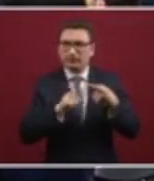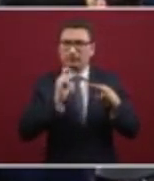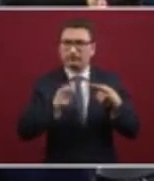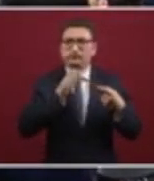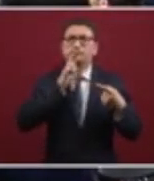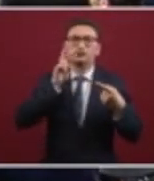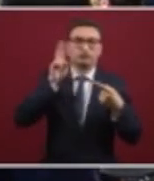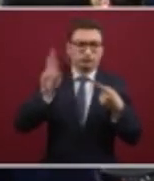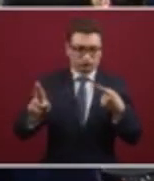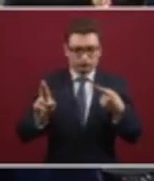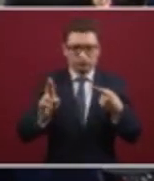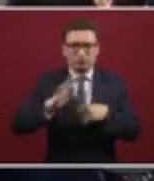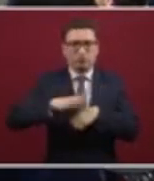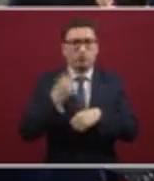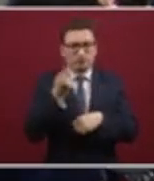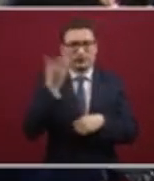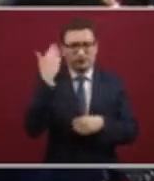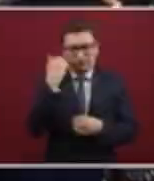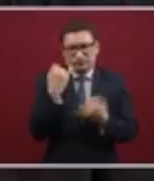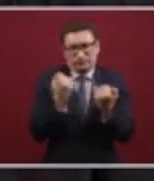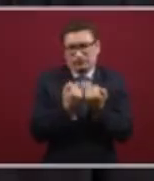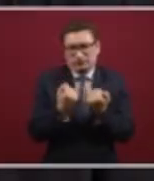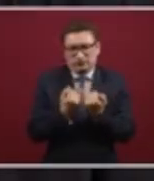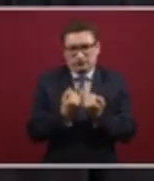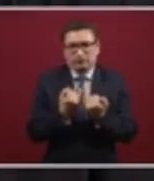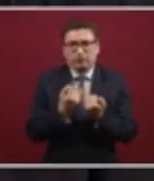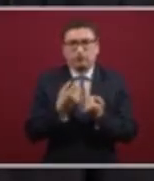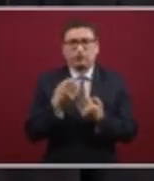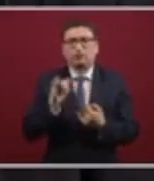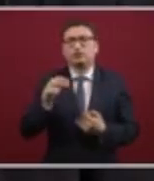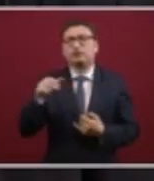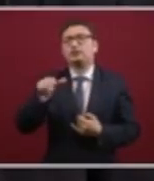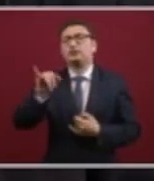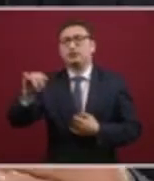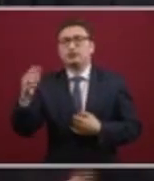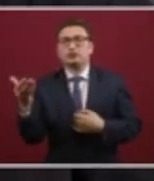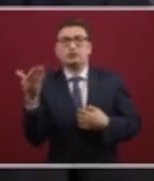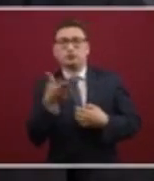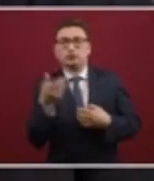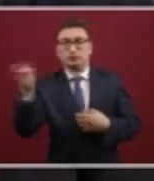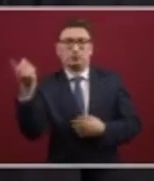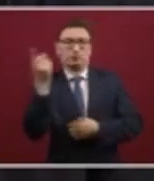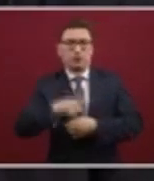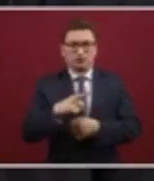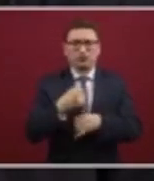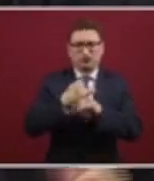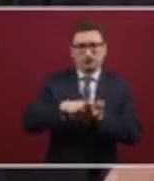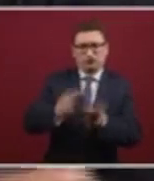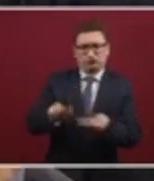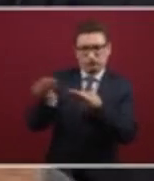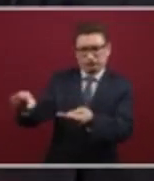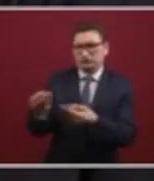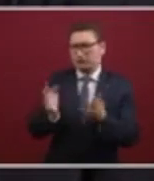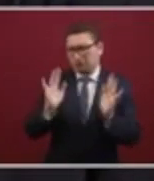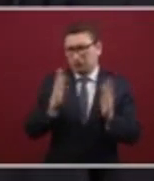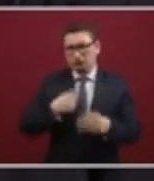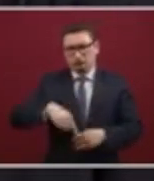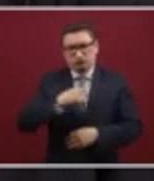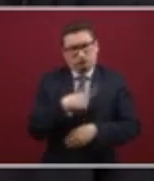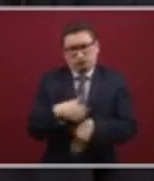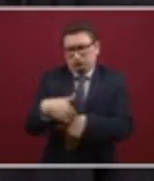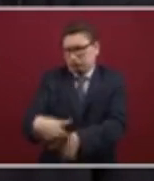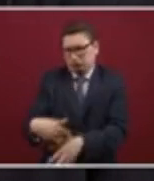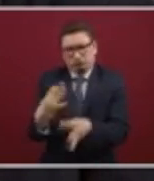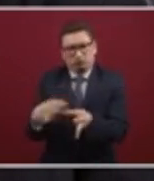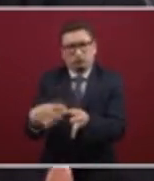respondió, porque también se recurrió al Instituto de Transparencia y ordenó que se liberara la información. Entonces, nosotros estamos